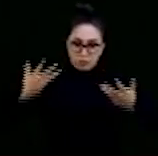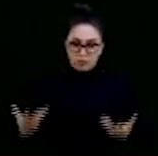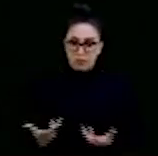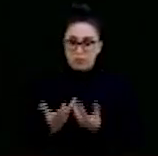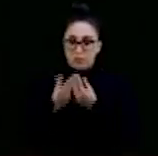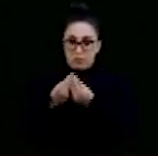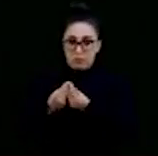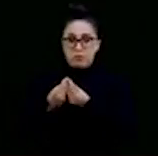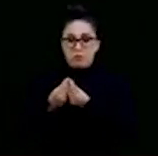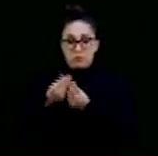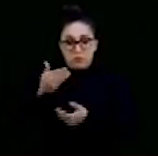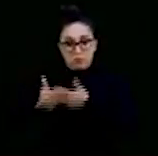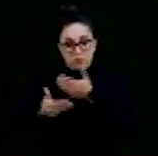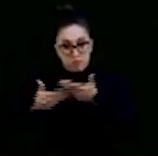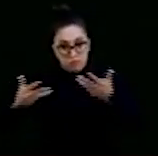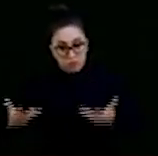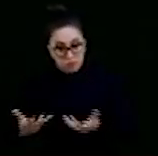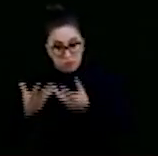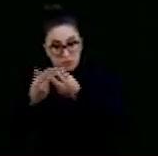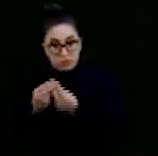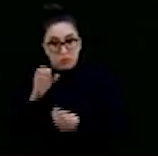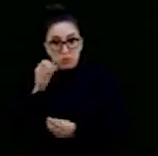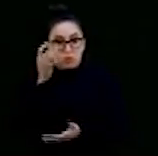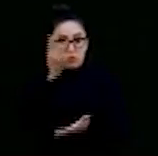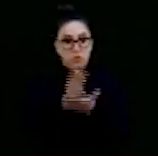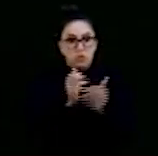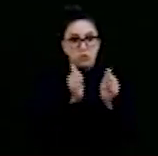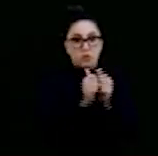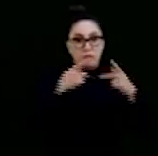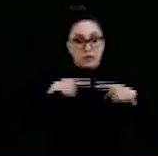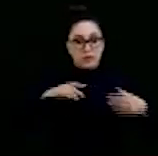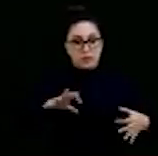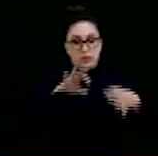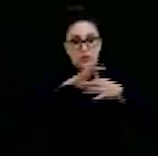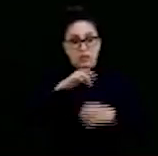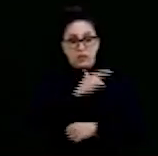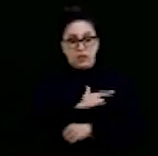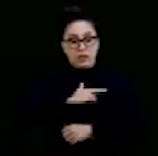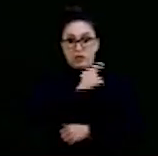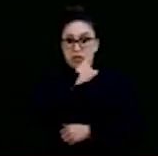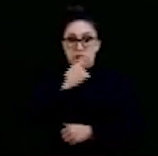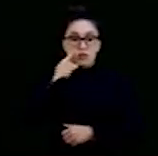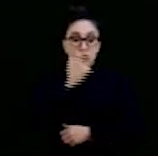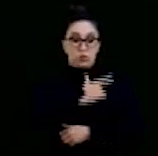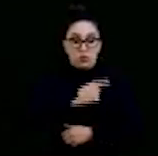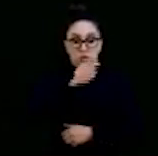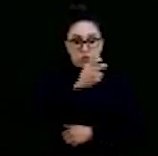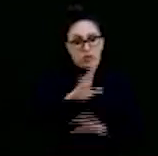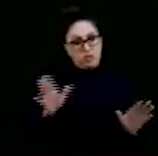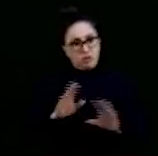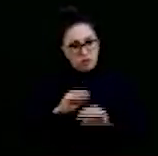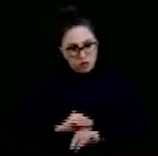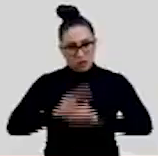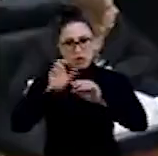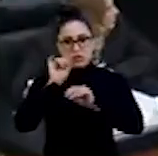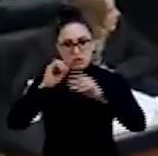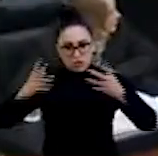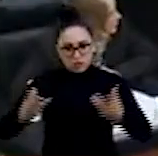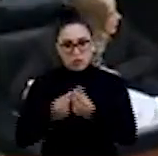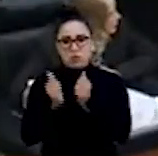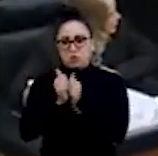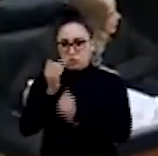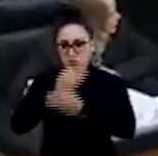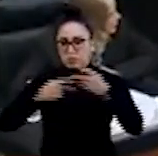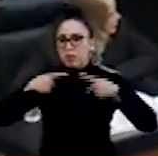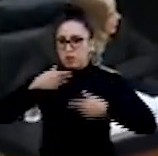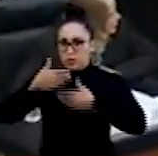mano o solo con quienes simpatizan? Y claro que caminamos con ustedes de la mano. Que es un